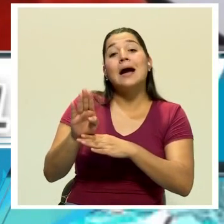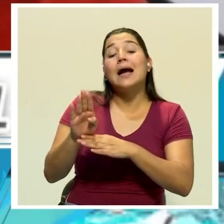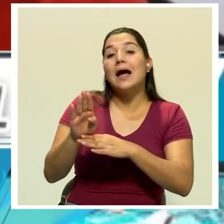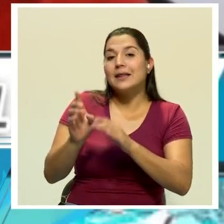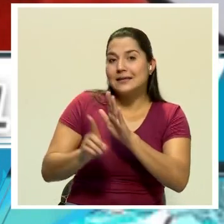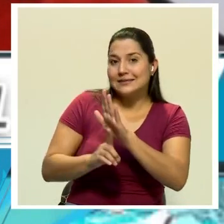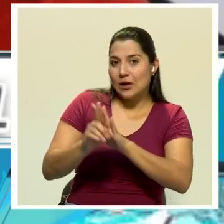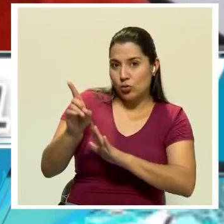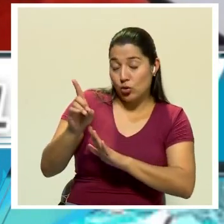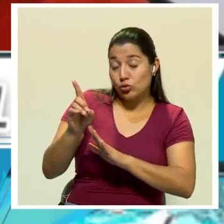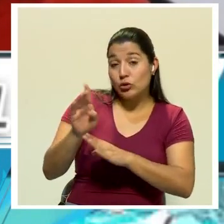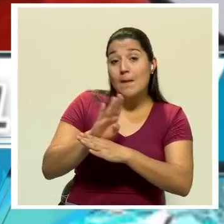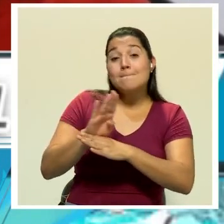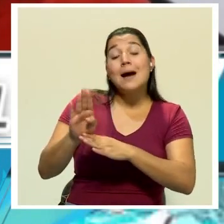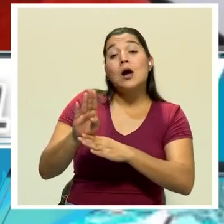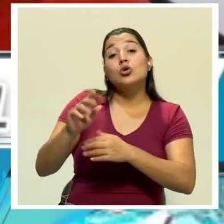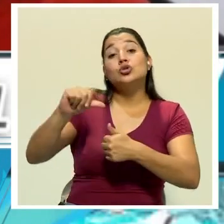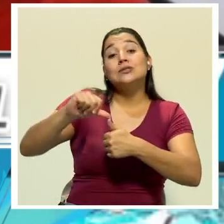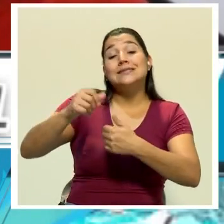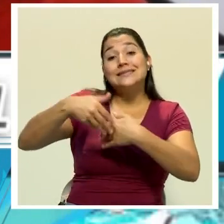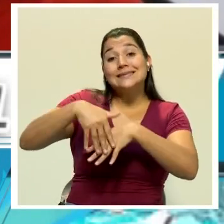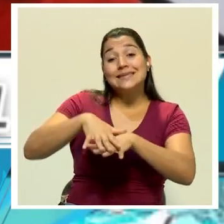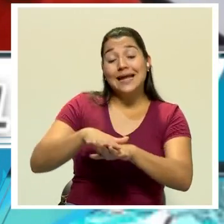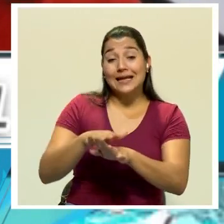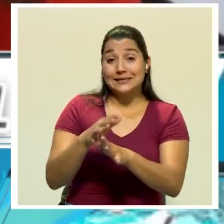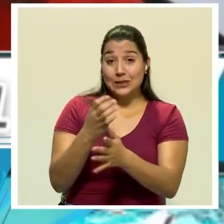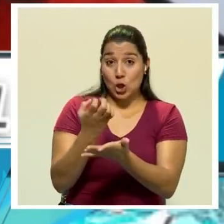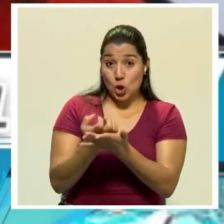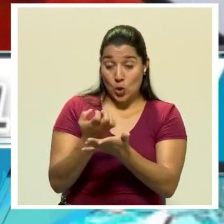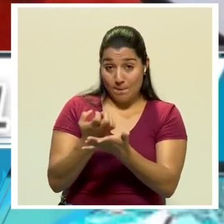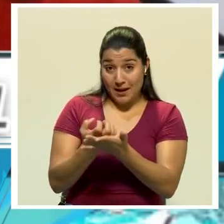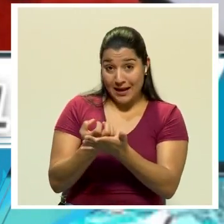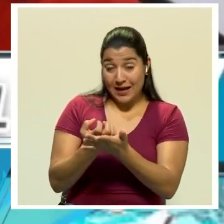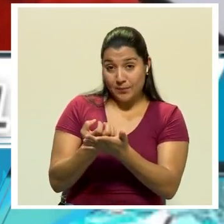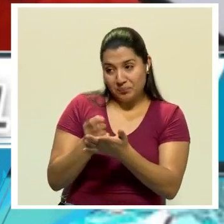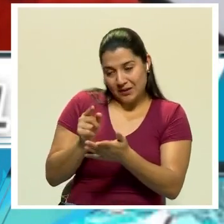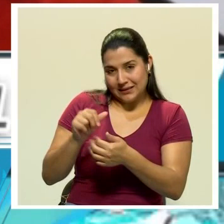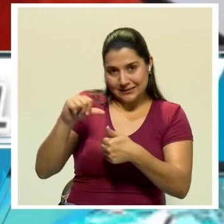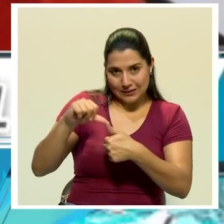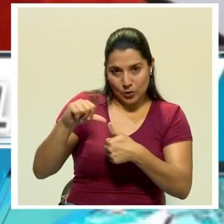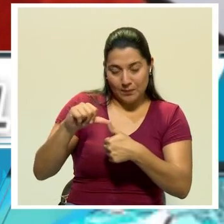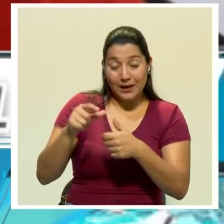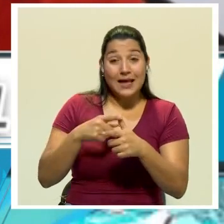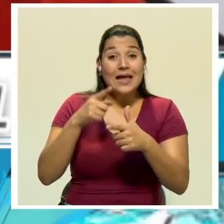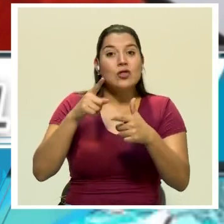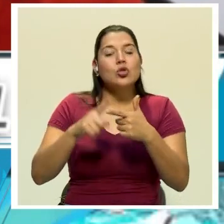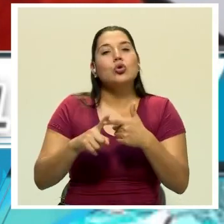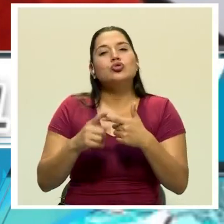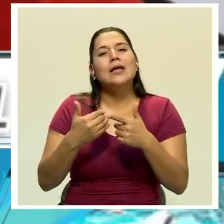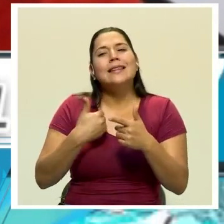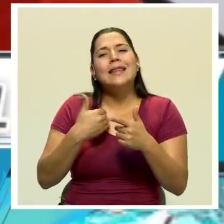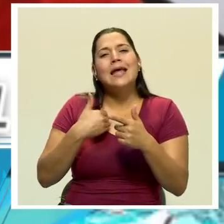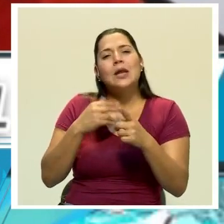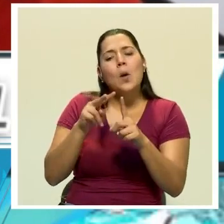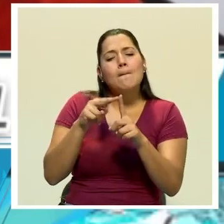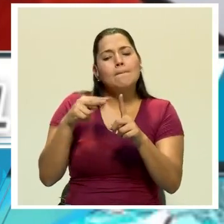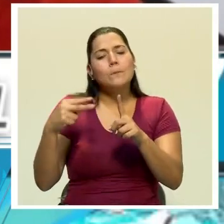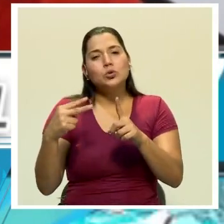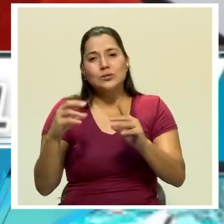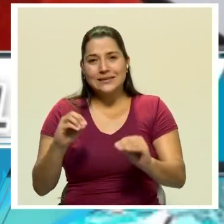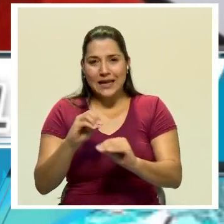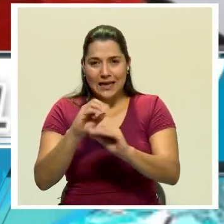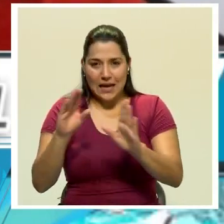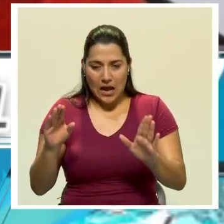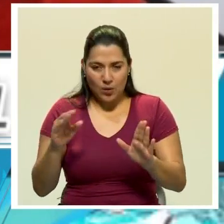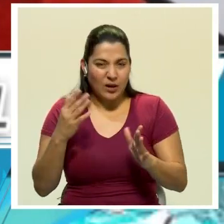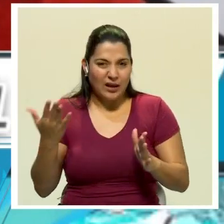Banco Centroamericano de Integración Económica es centroamericano, entonces tiene una perspectiva muy clara que es para el